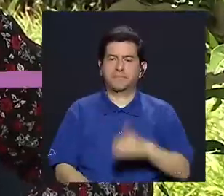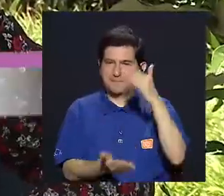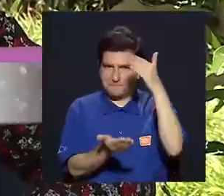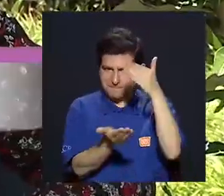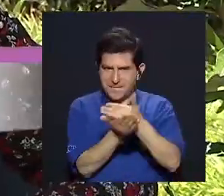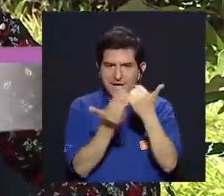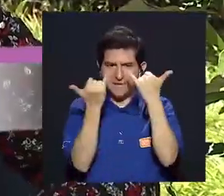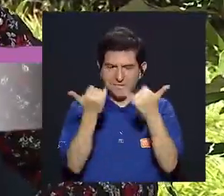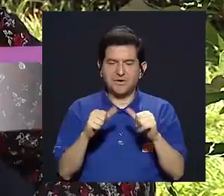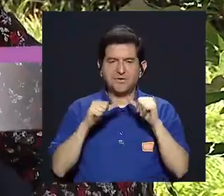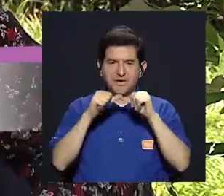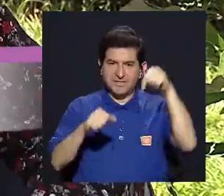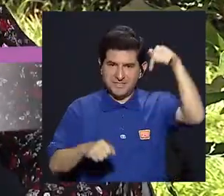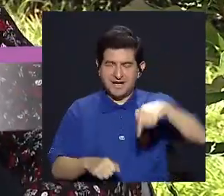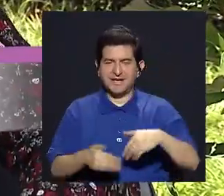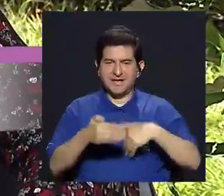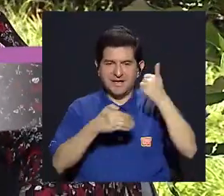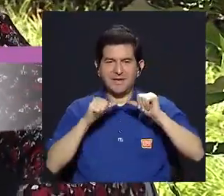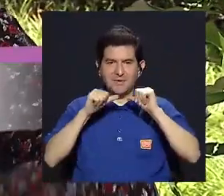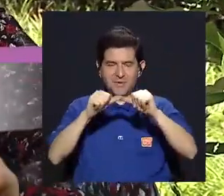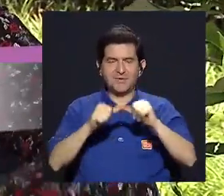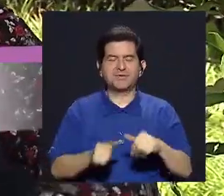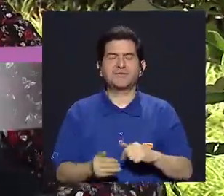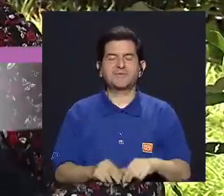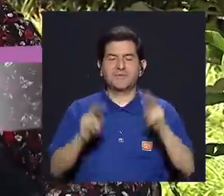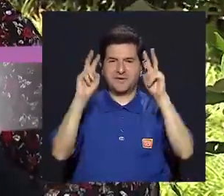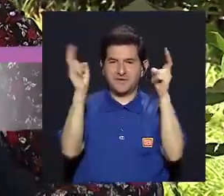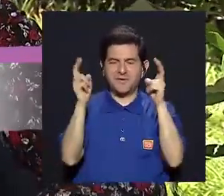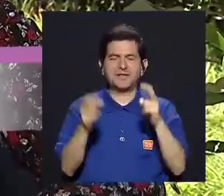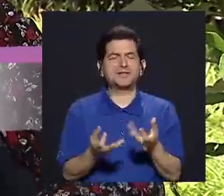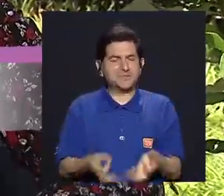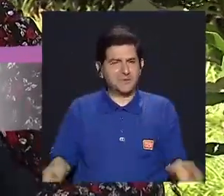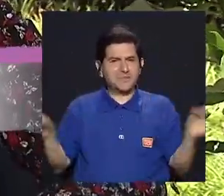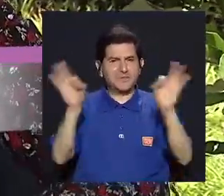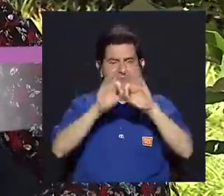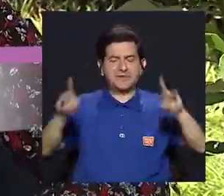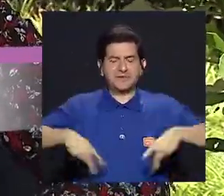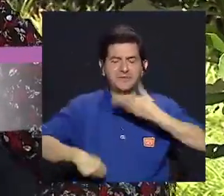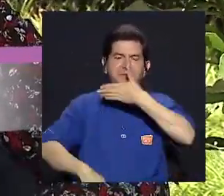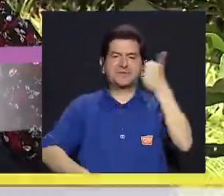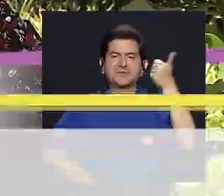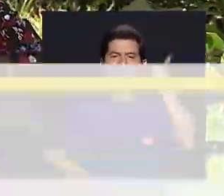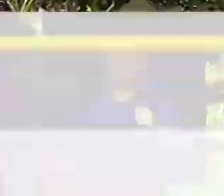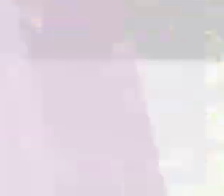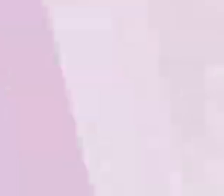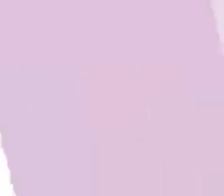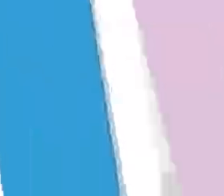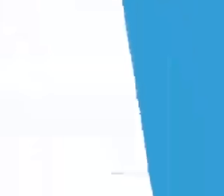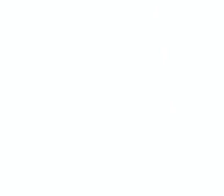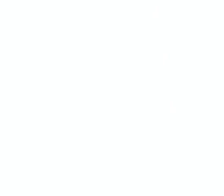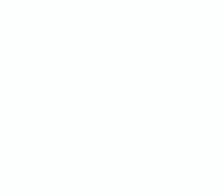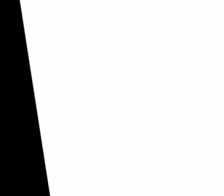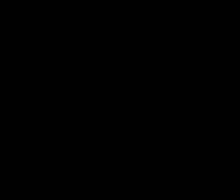de hacer una pausa quédense con nosotros ya regresamos con más de este tema tan importante en vivir mejor